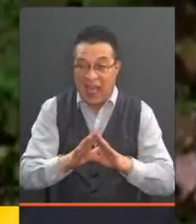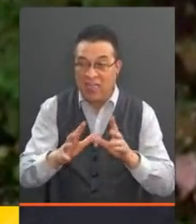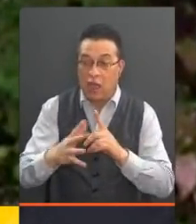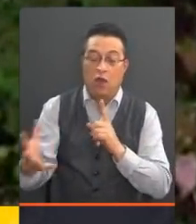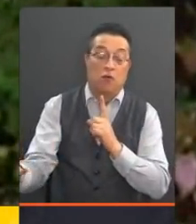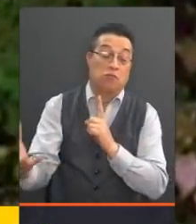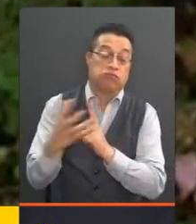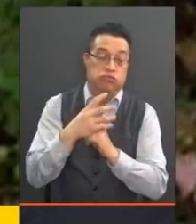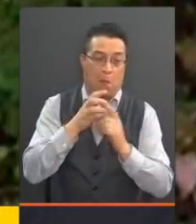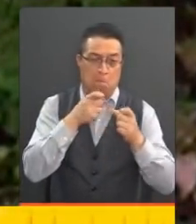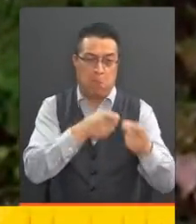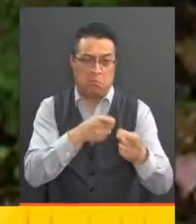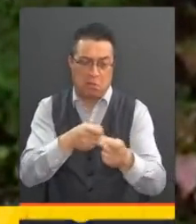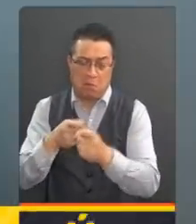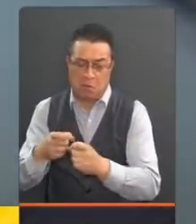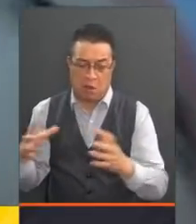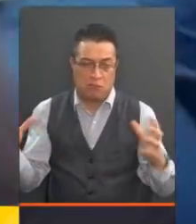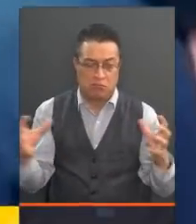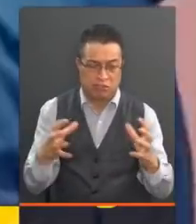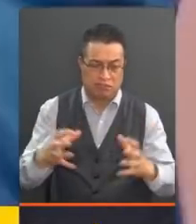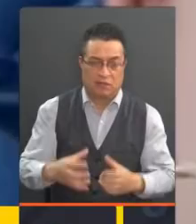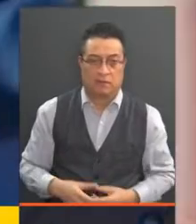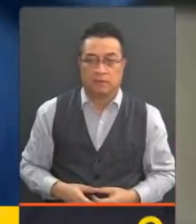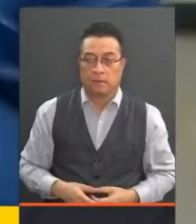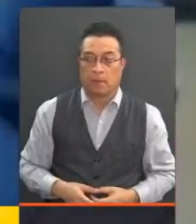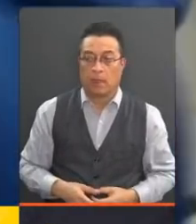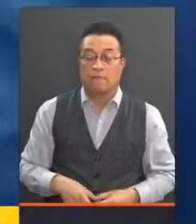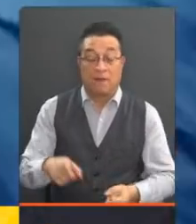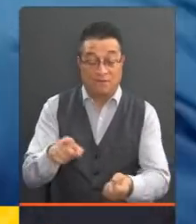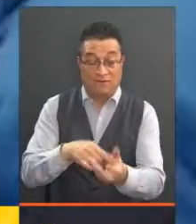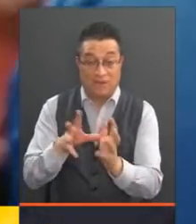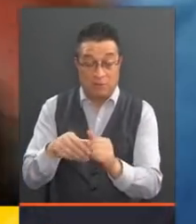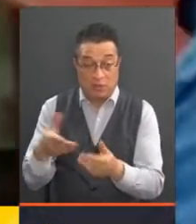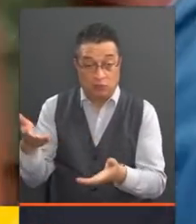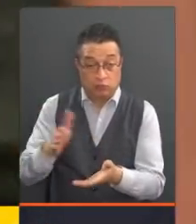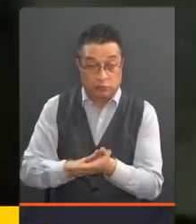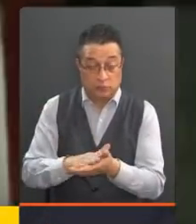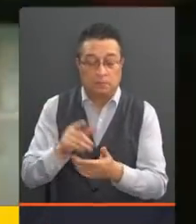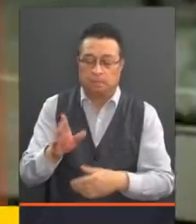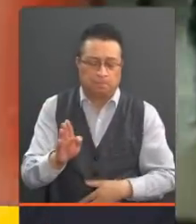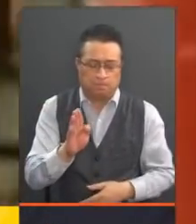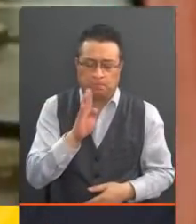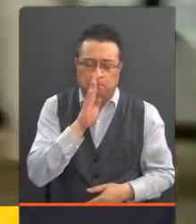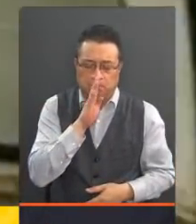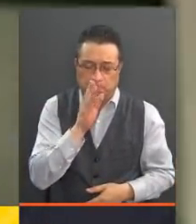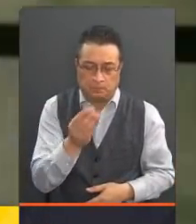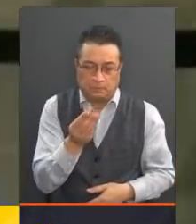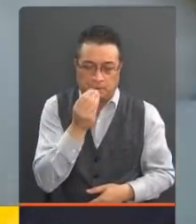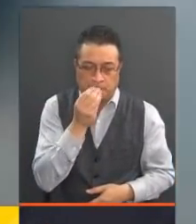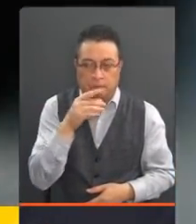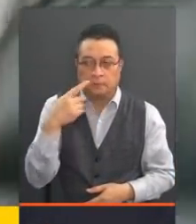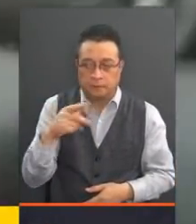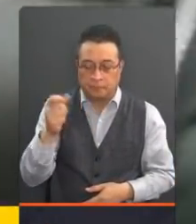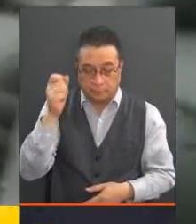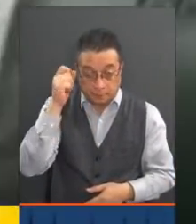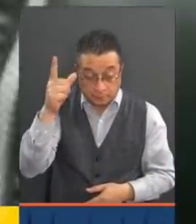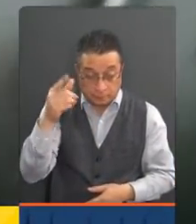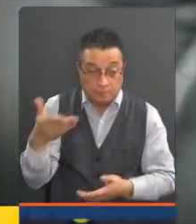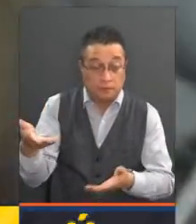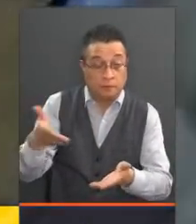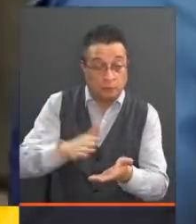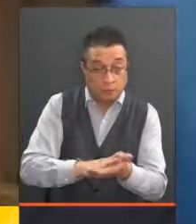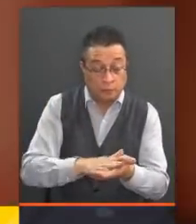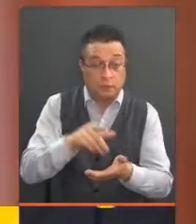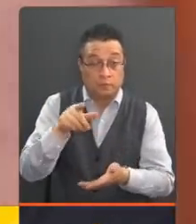violentamente acribillados a balazos. La familia del fallecido se ha mantenido en silencio luego de conocer el deceso de segundo